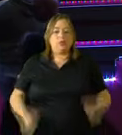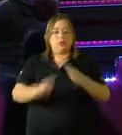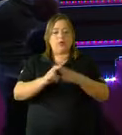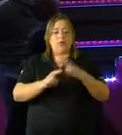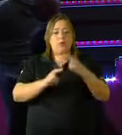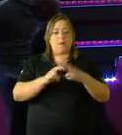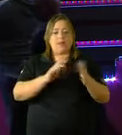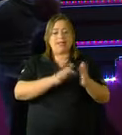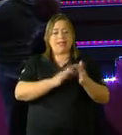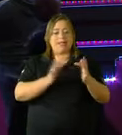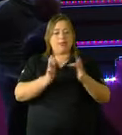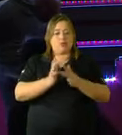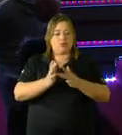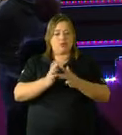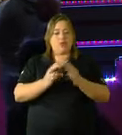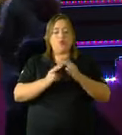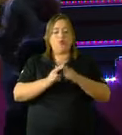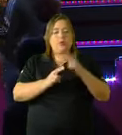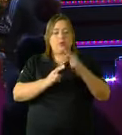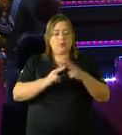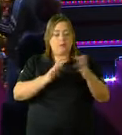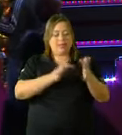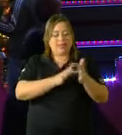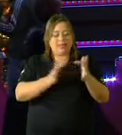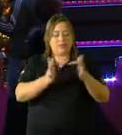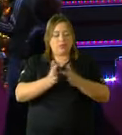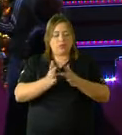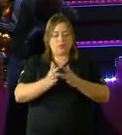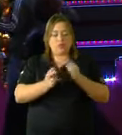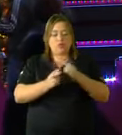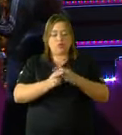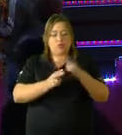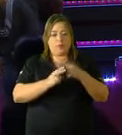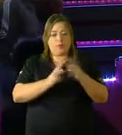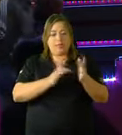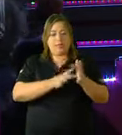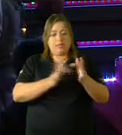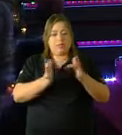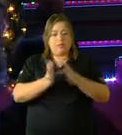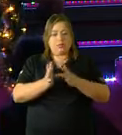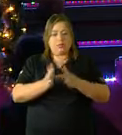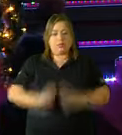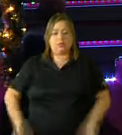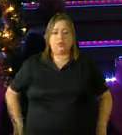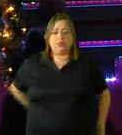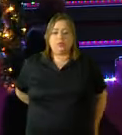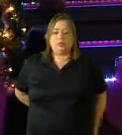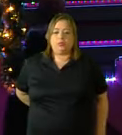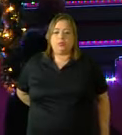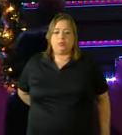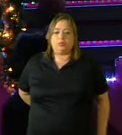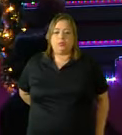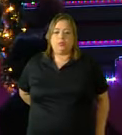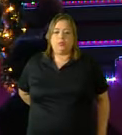de Jesús. En el nombre de Jesús. En el nombre de Jesús. Michelle.